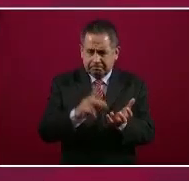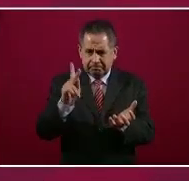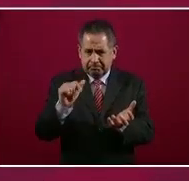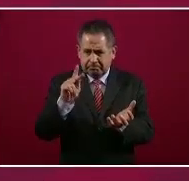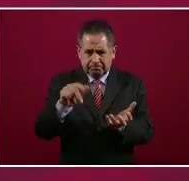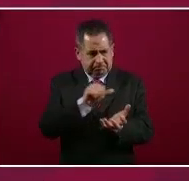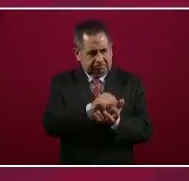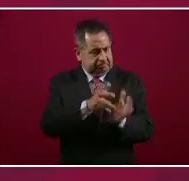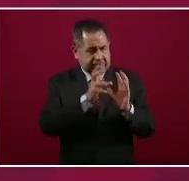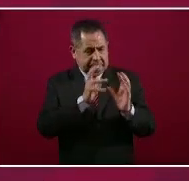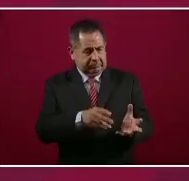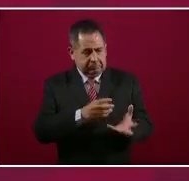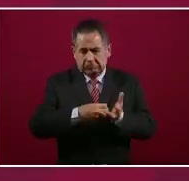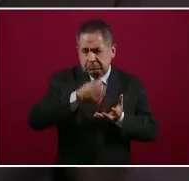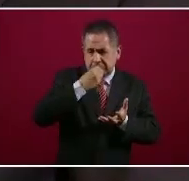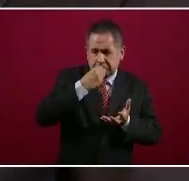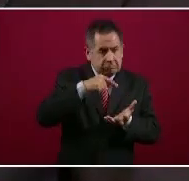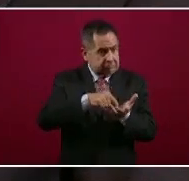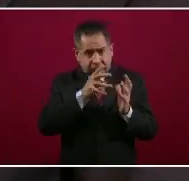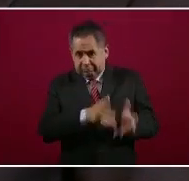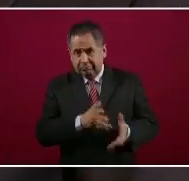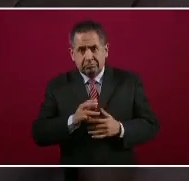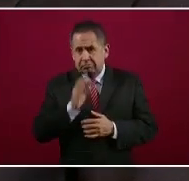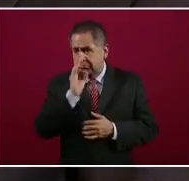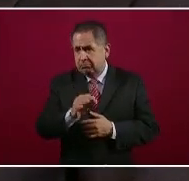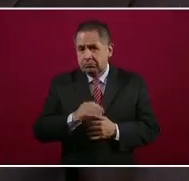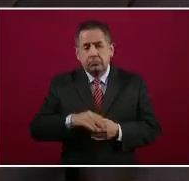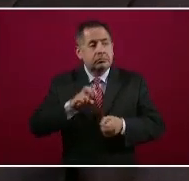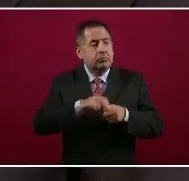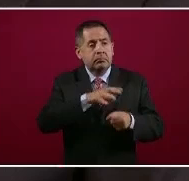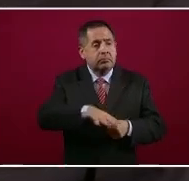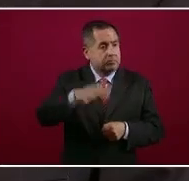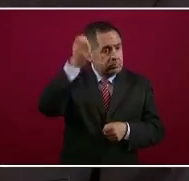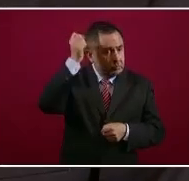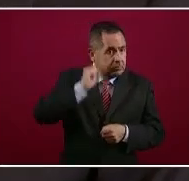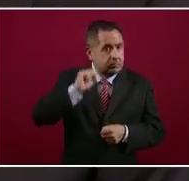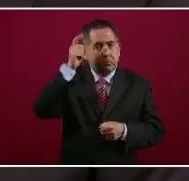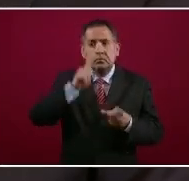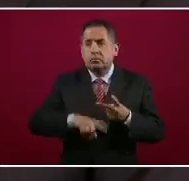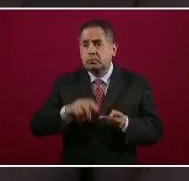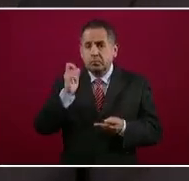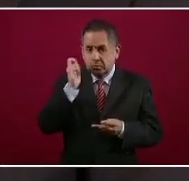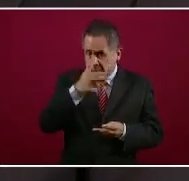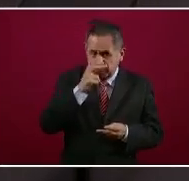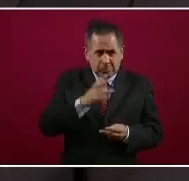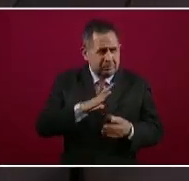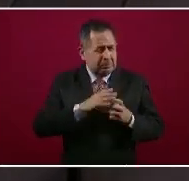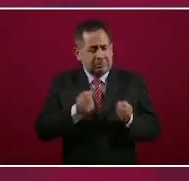está sembrando mucha papa en sinaloa en chihuahua